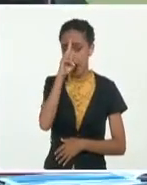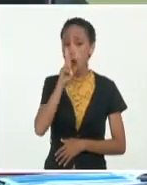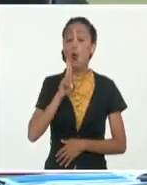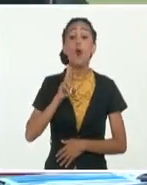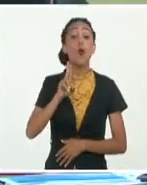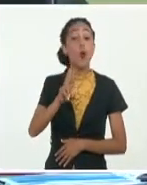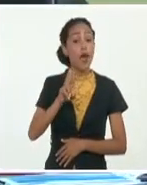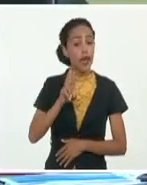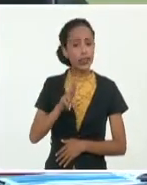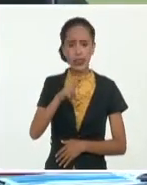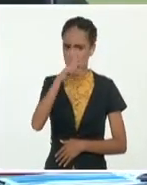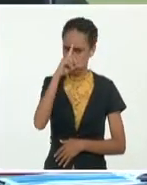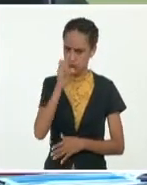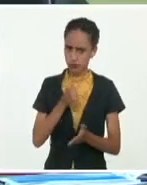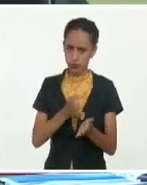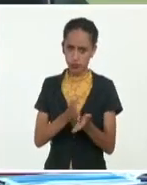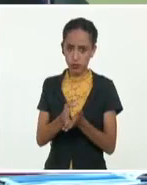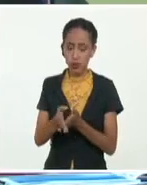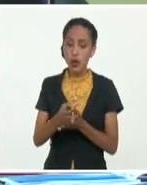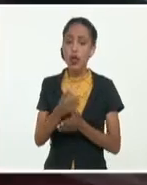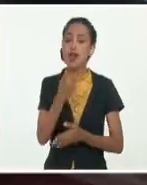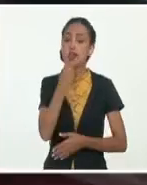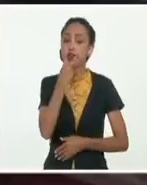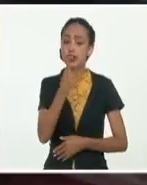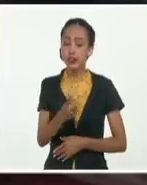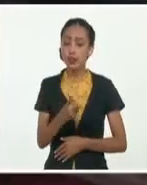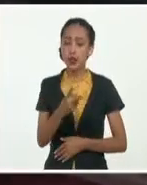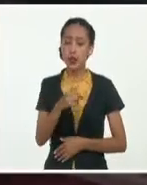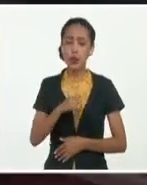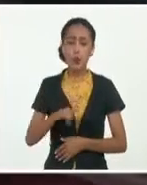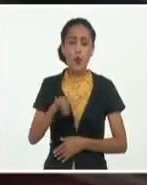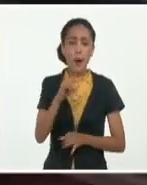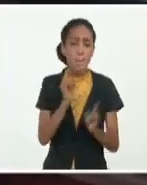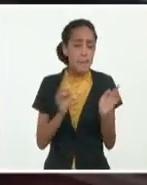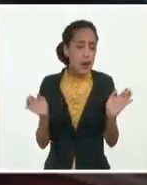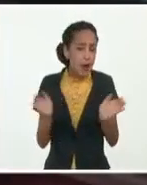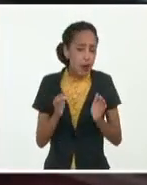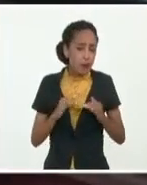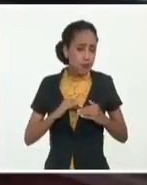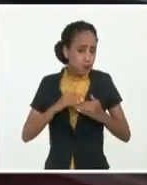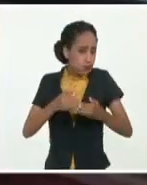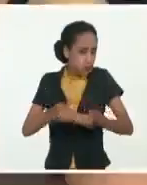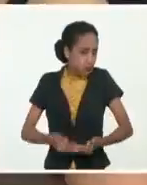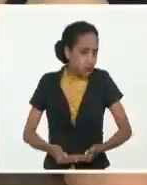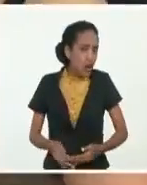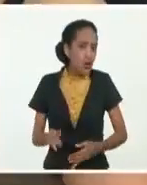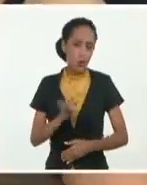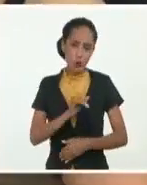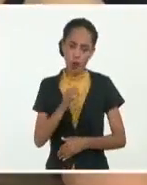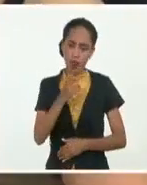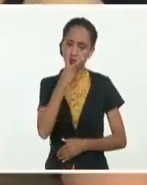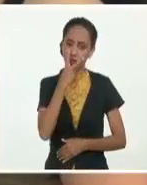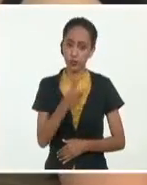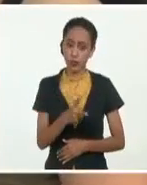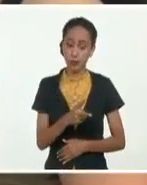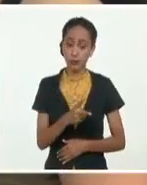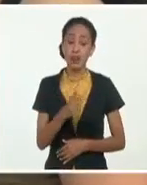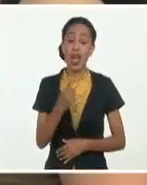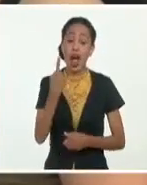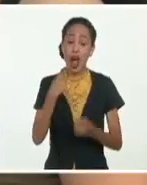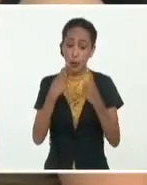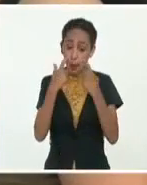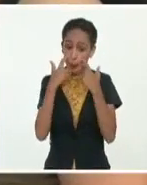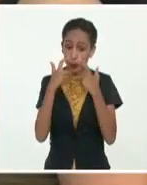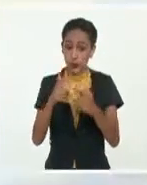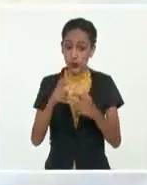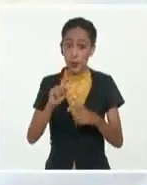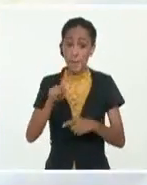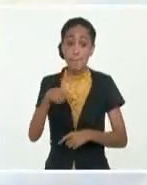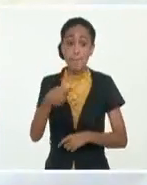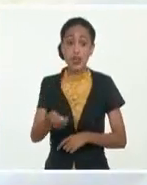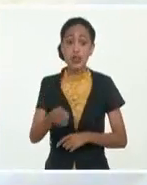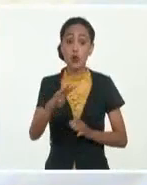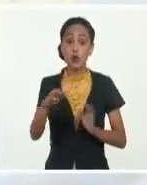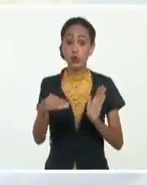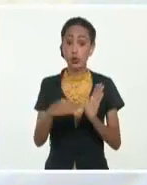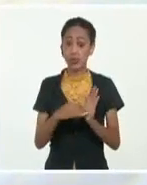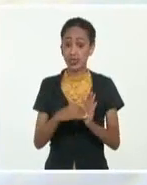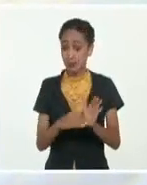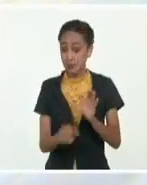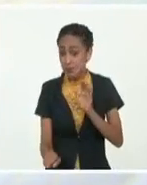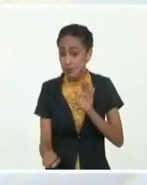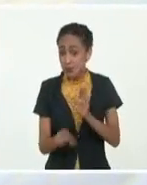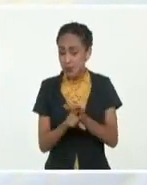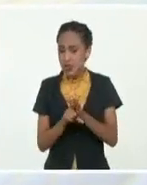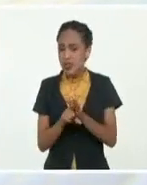la atención materno-infantil. Y algo muy importante, a partir de las 4 de la tarde de mañana, se hace efectiva la restricción